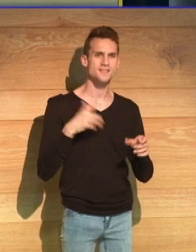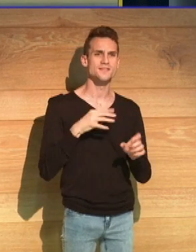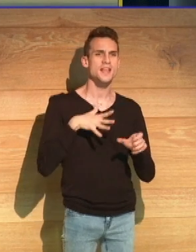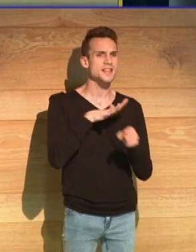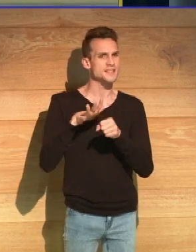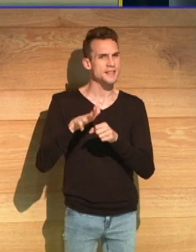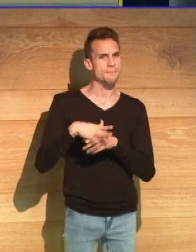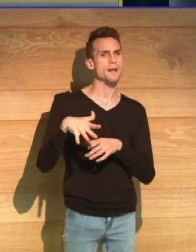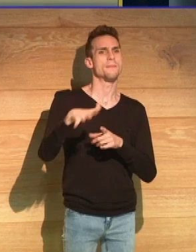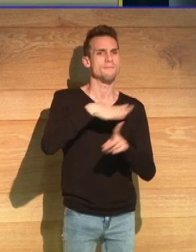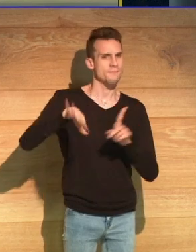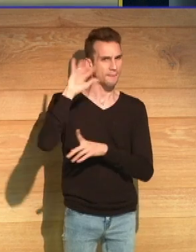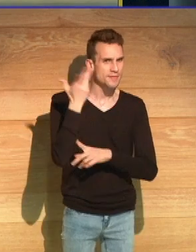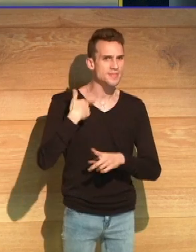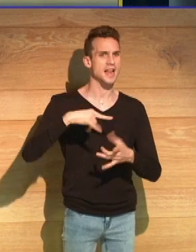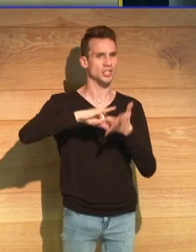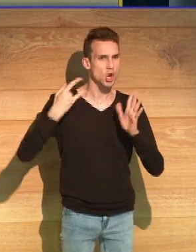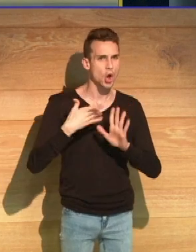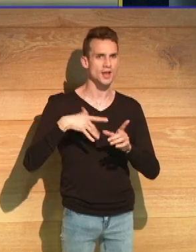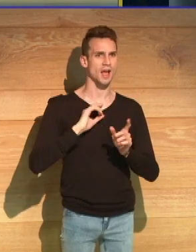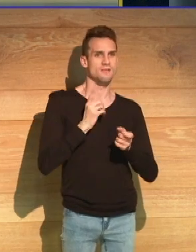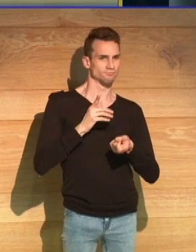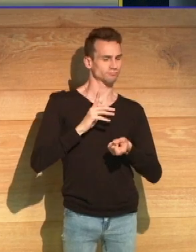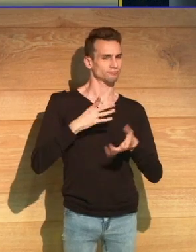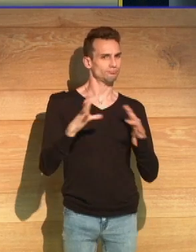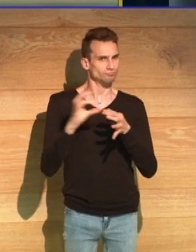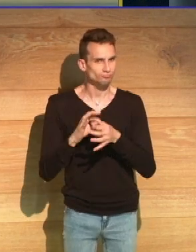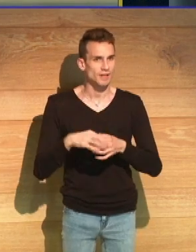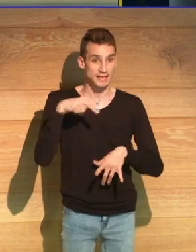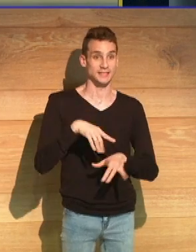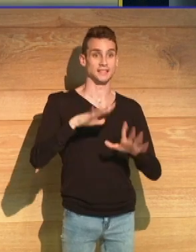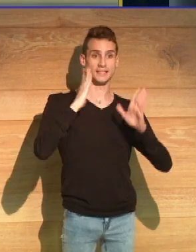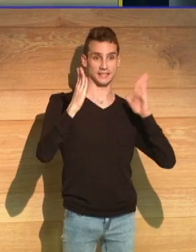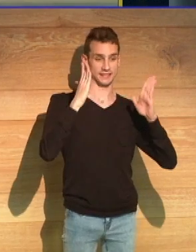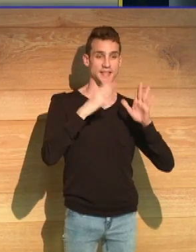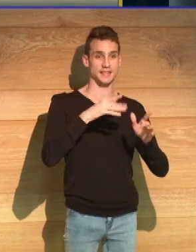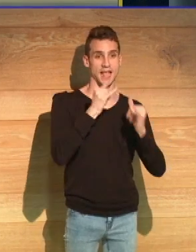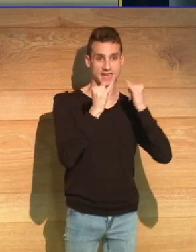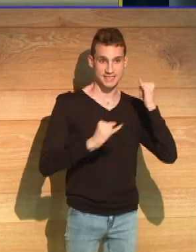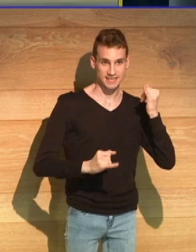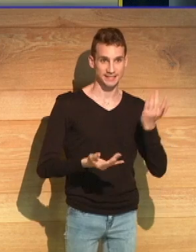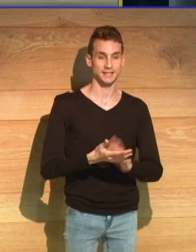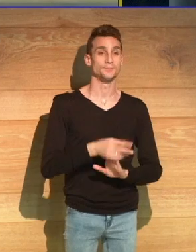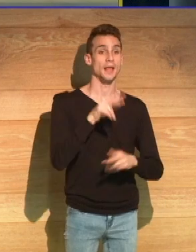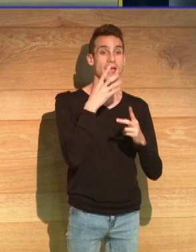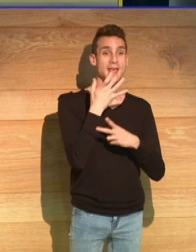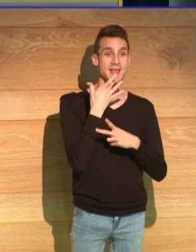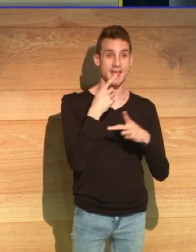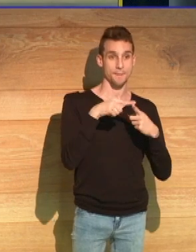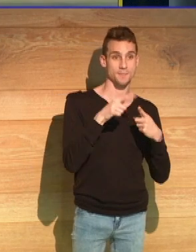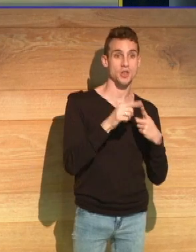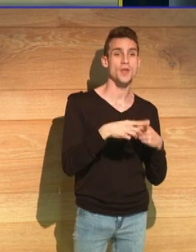y tecnológicas en estos tiempos de crisis e incertidumbre. Dos ejemplos de ellos son la exposición llamada